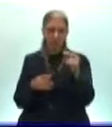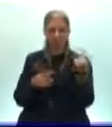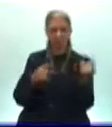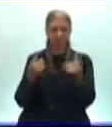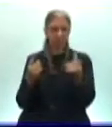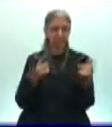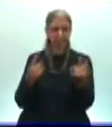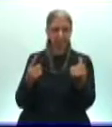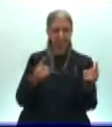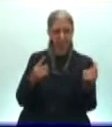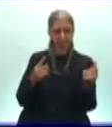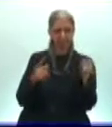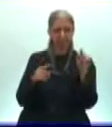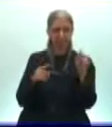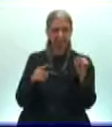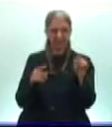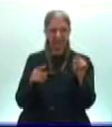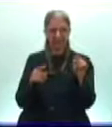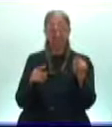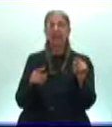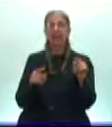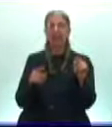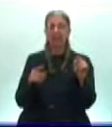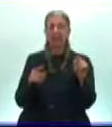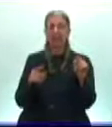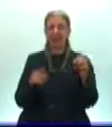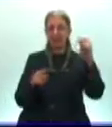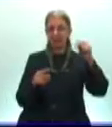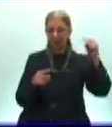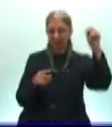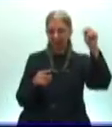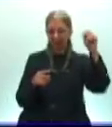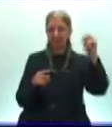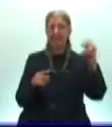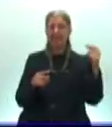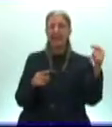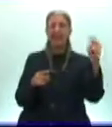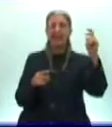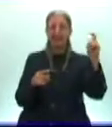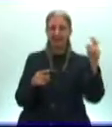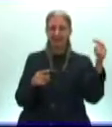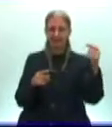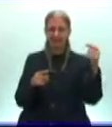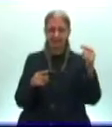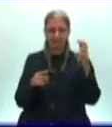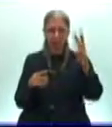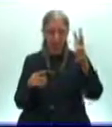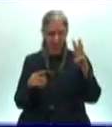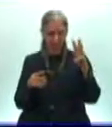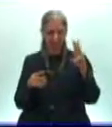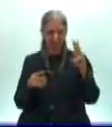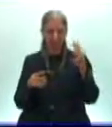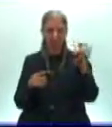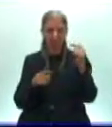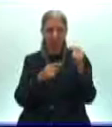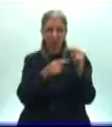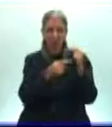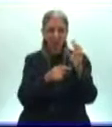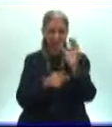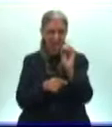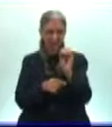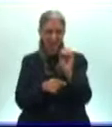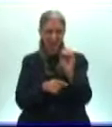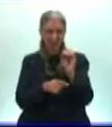factores. En este caso, en los ceros del numerador, x menos 3 igual 0 y x más 8 igual 0, de los cuales